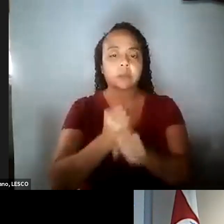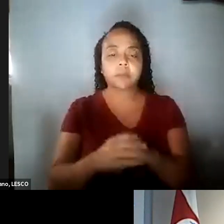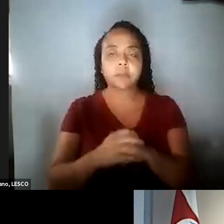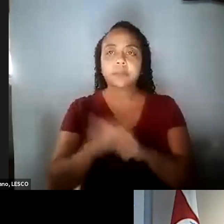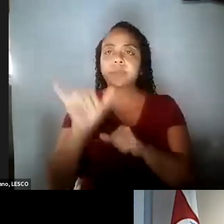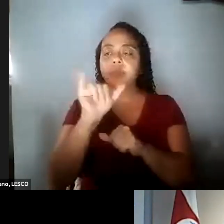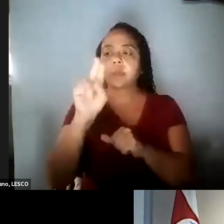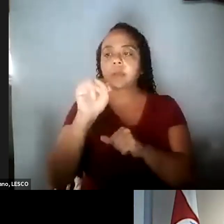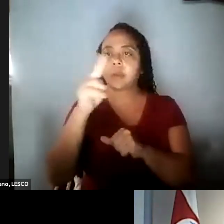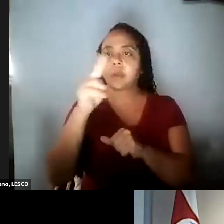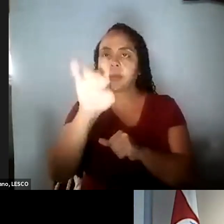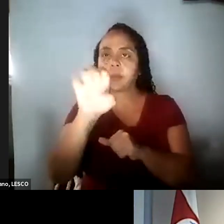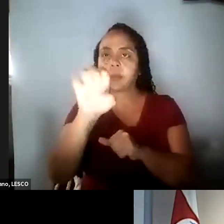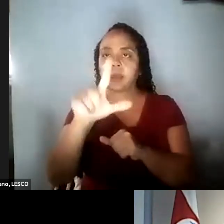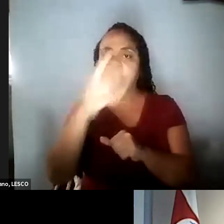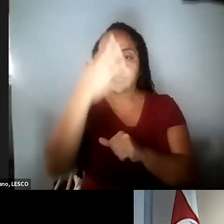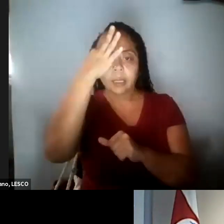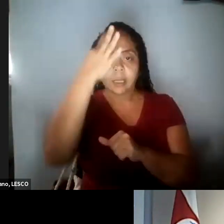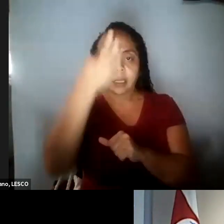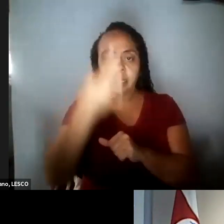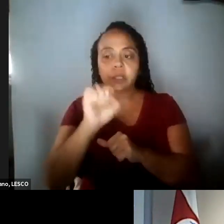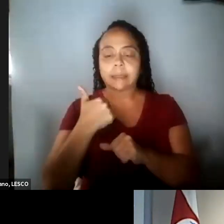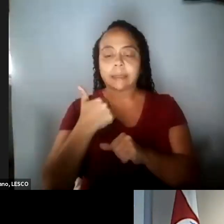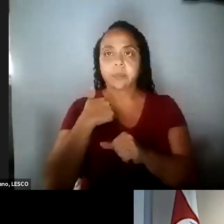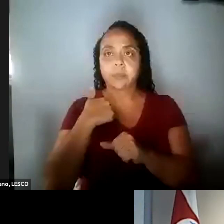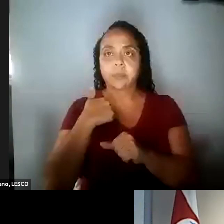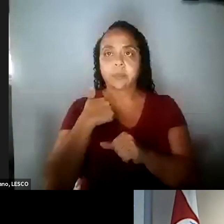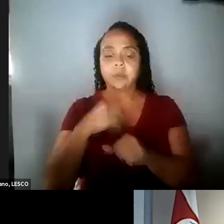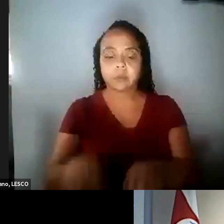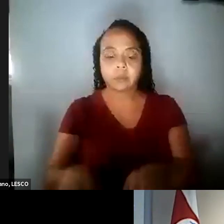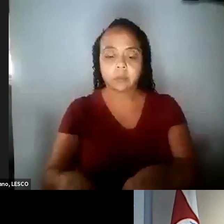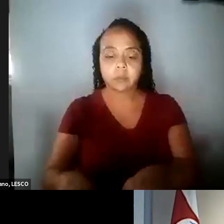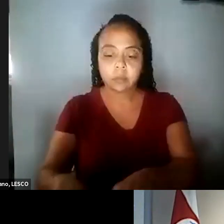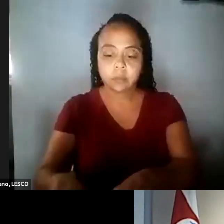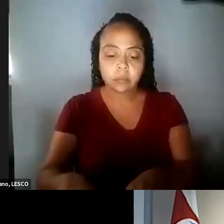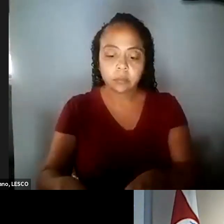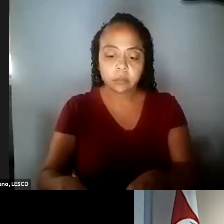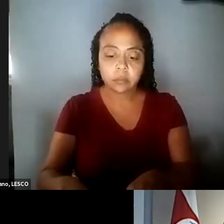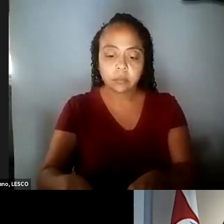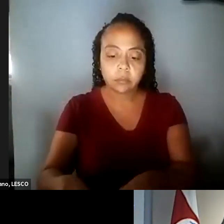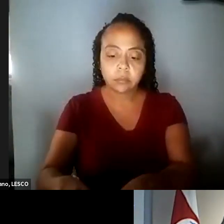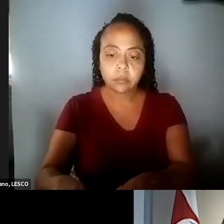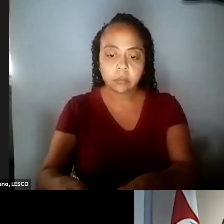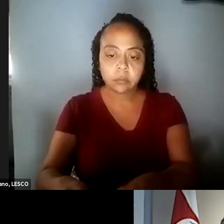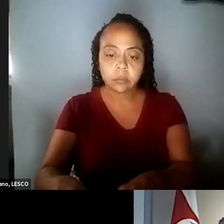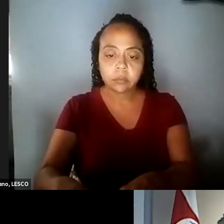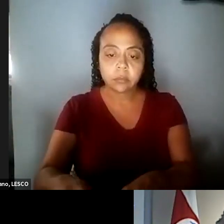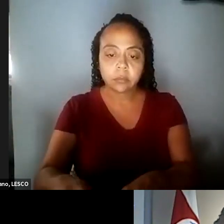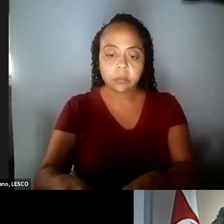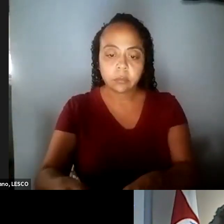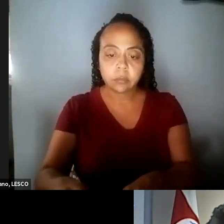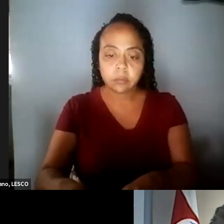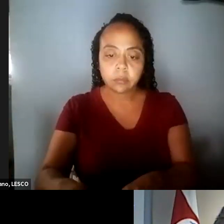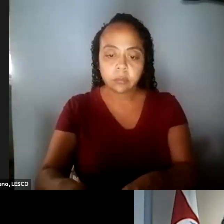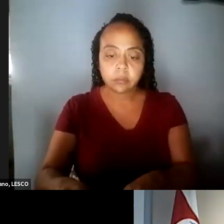creo que si tenemos que llegar a eso es ese eso es por lo que trabajamos es por lo que tenemos el marco de 60 y tenemos